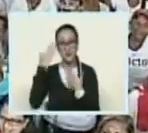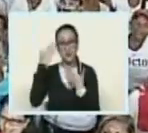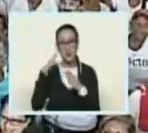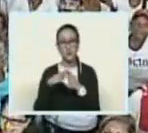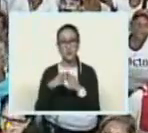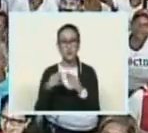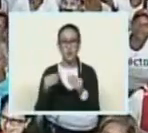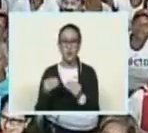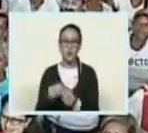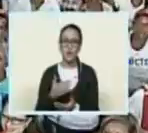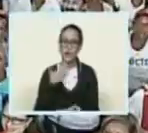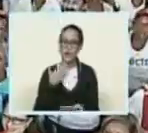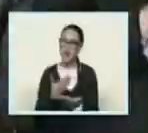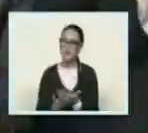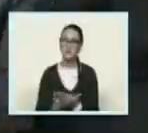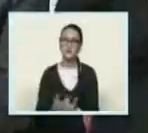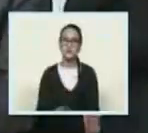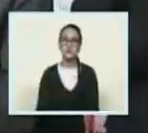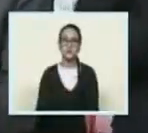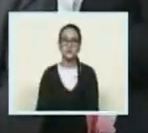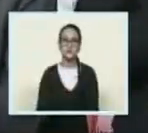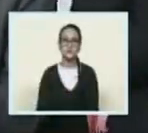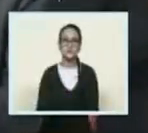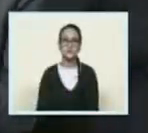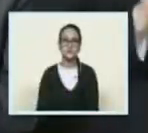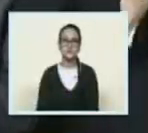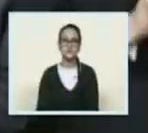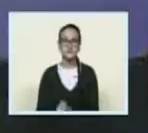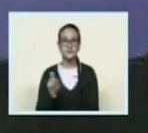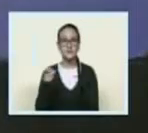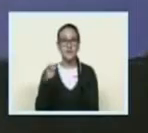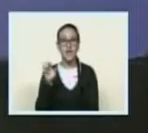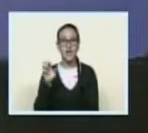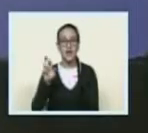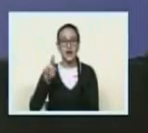camarada, Gabriela, Gerardo Melo,